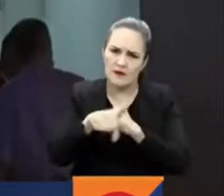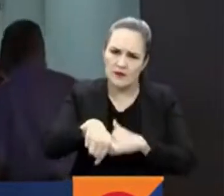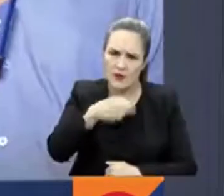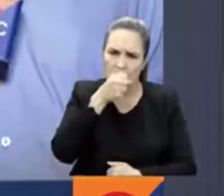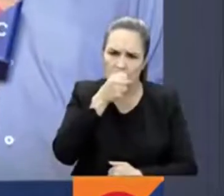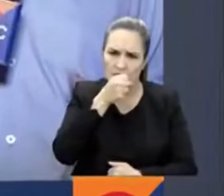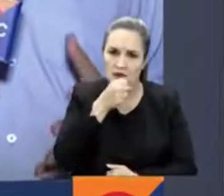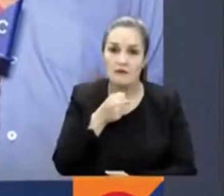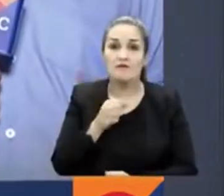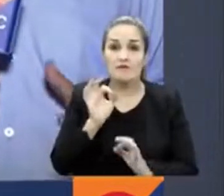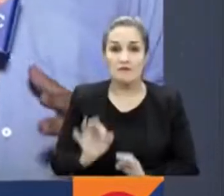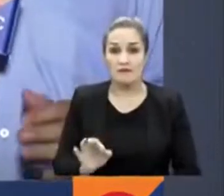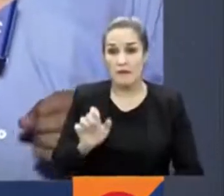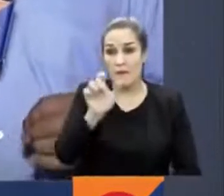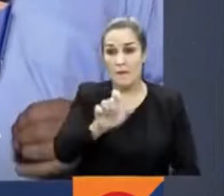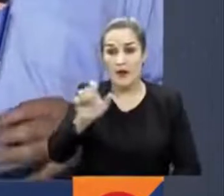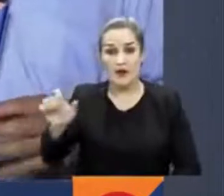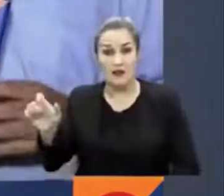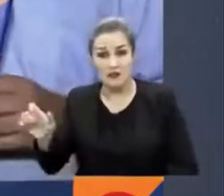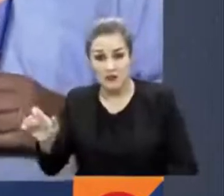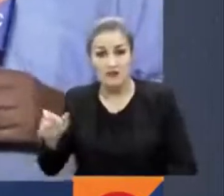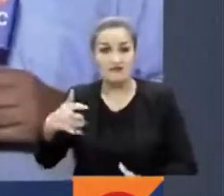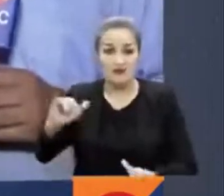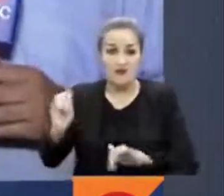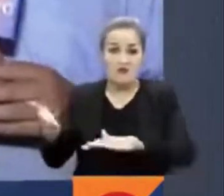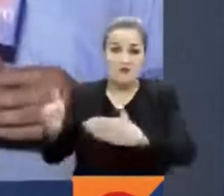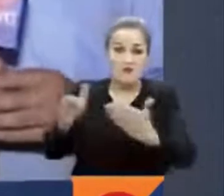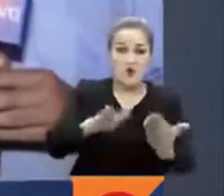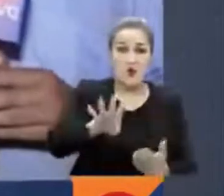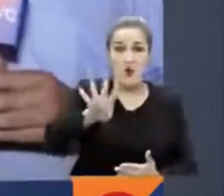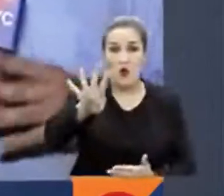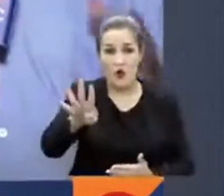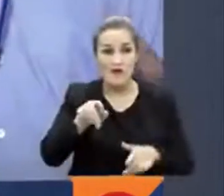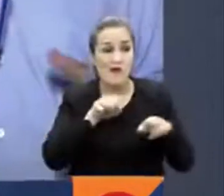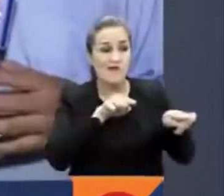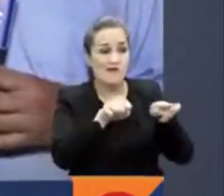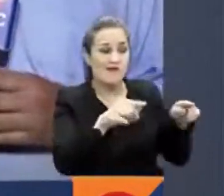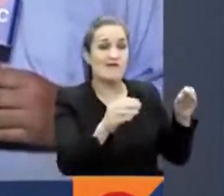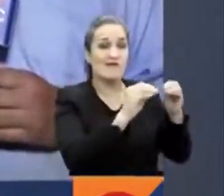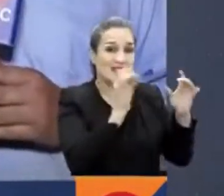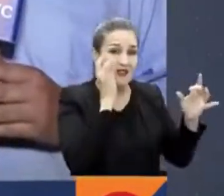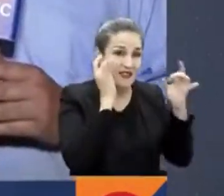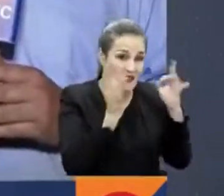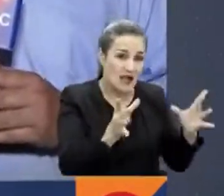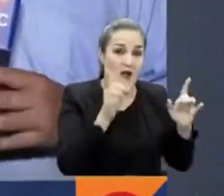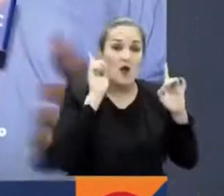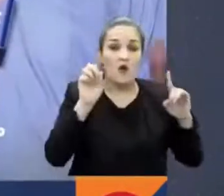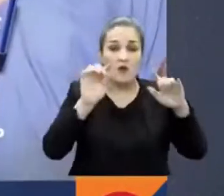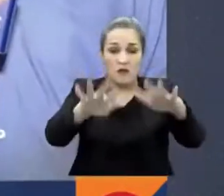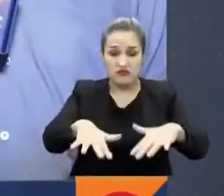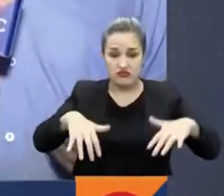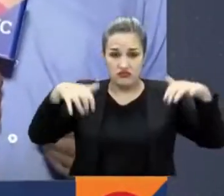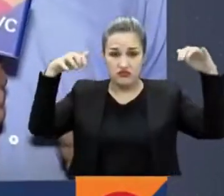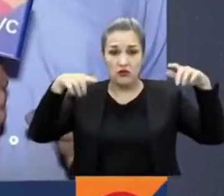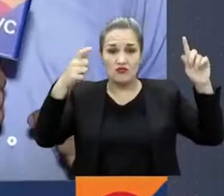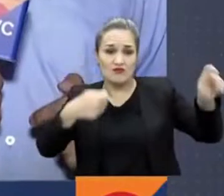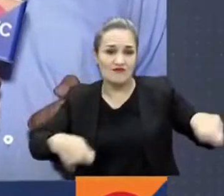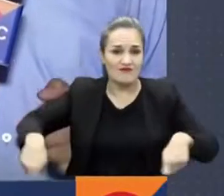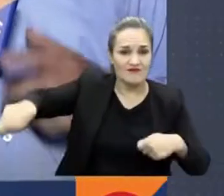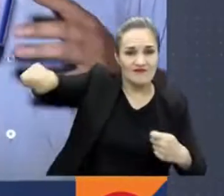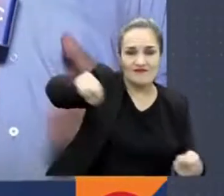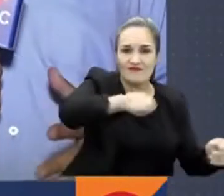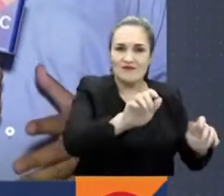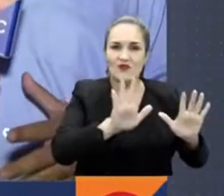algunos reportan 8, han muerto después de que 8 palcos de la Plaza de Toros de El Espinal, donde se celebraba una